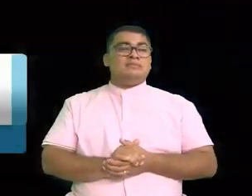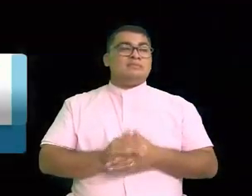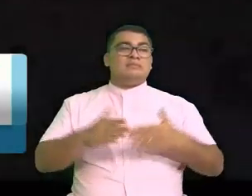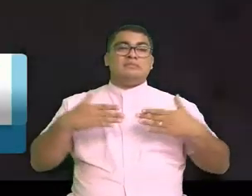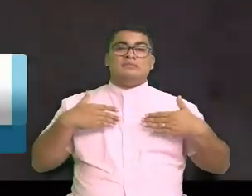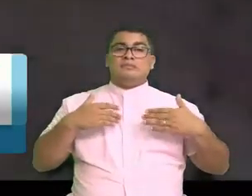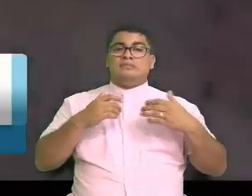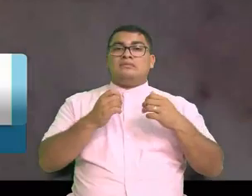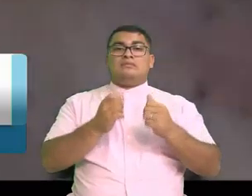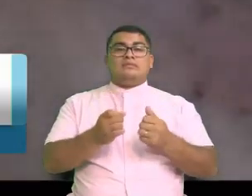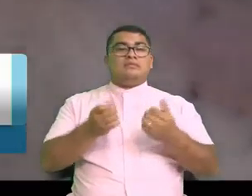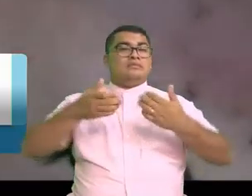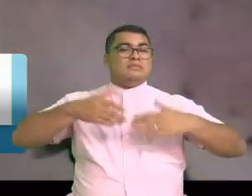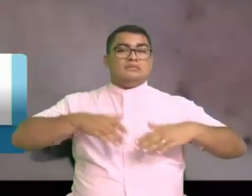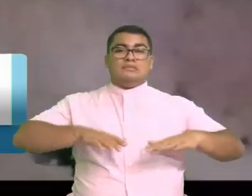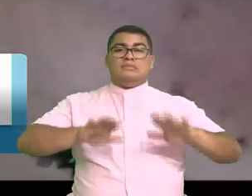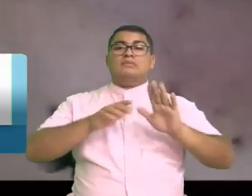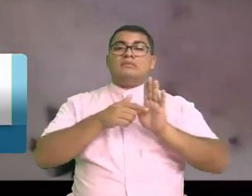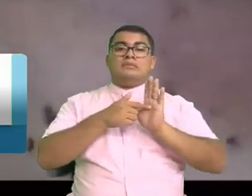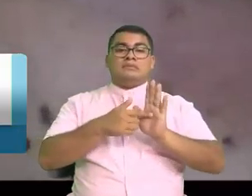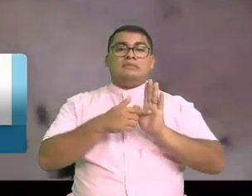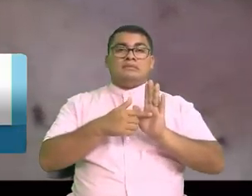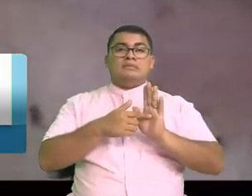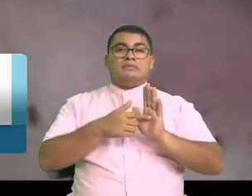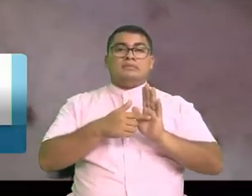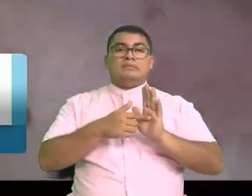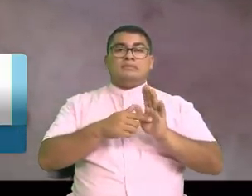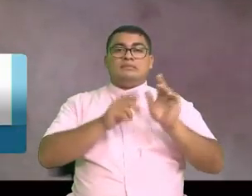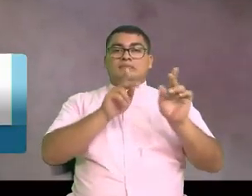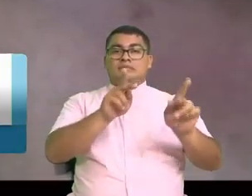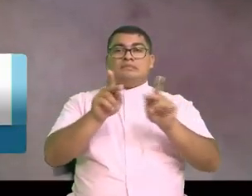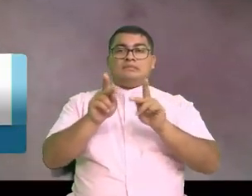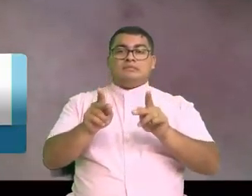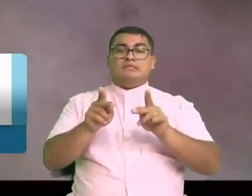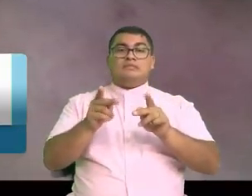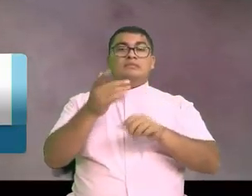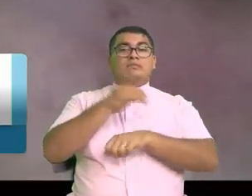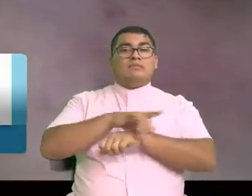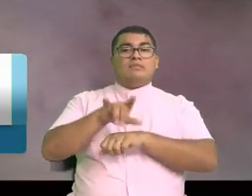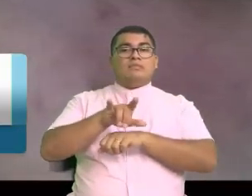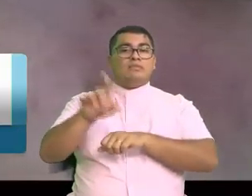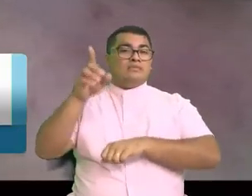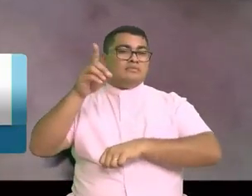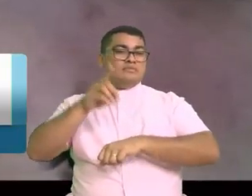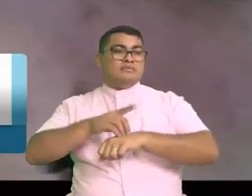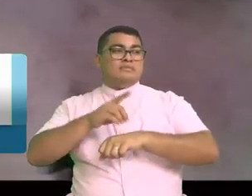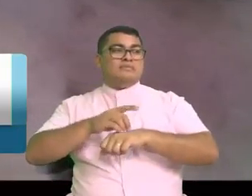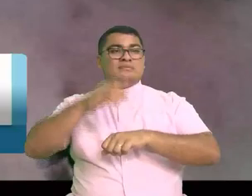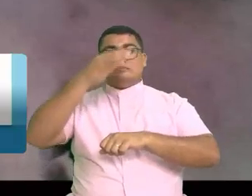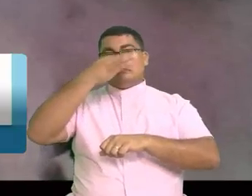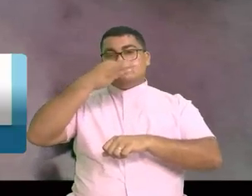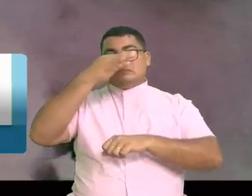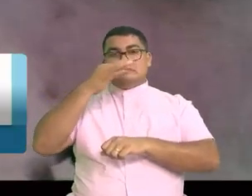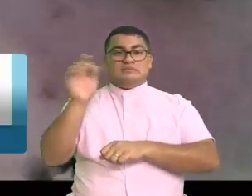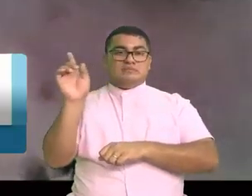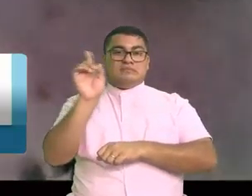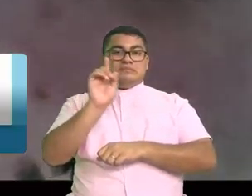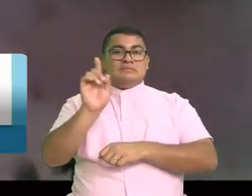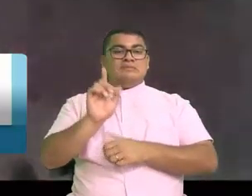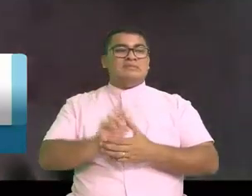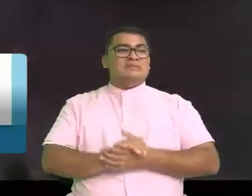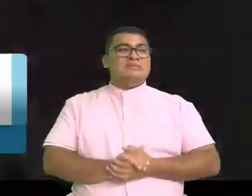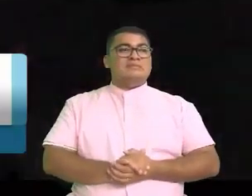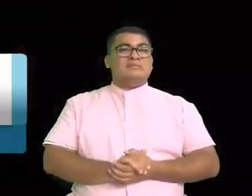Lo más saludable es, bueno... Porque la persona, disculpe, no va a ir al médico por una gripe. Generalmente no va nadie...